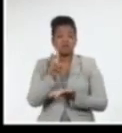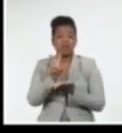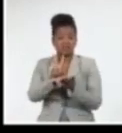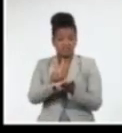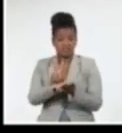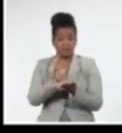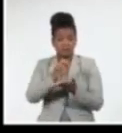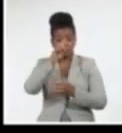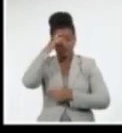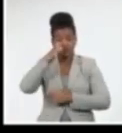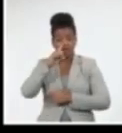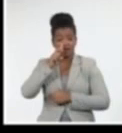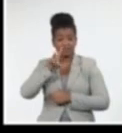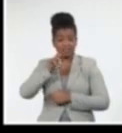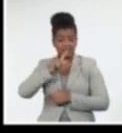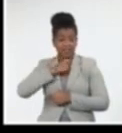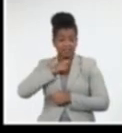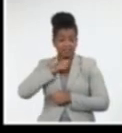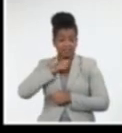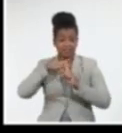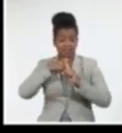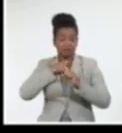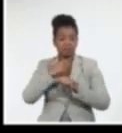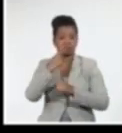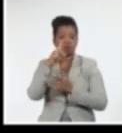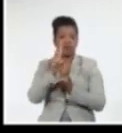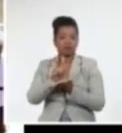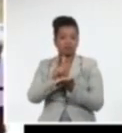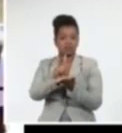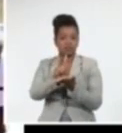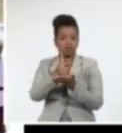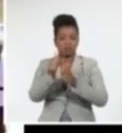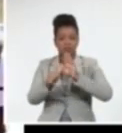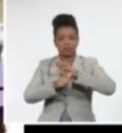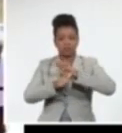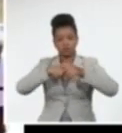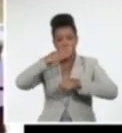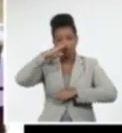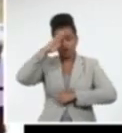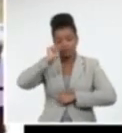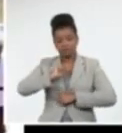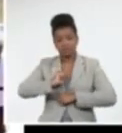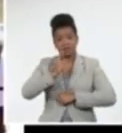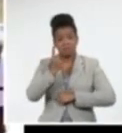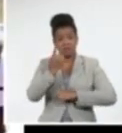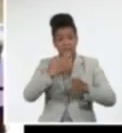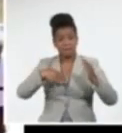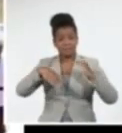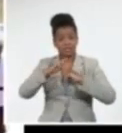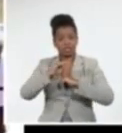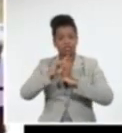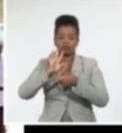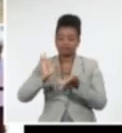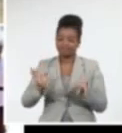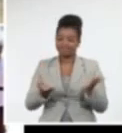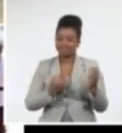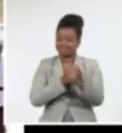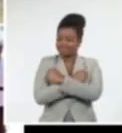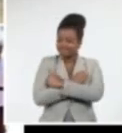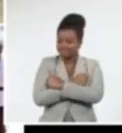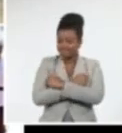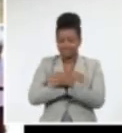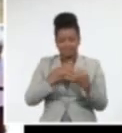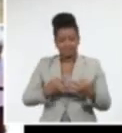nación. En el Aeropuerto Internacional de Argil fue recibido por el primer ministro Ralph González con el cariño de siempre